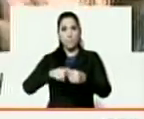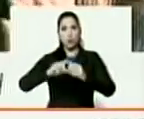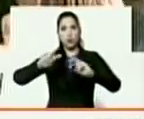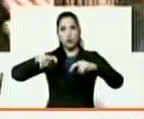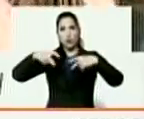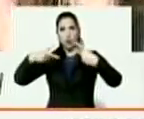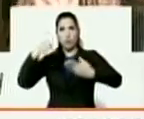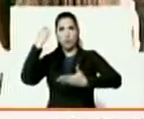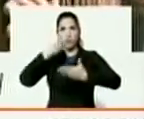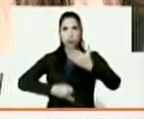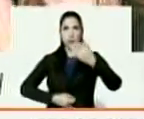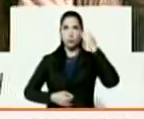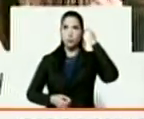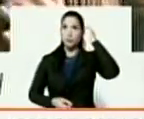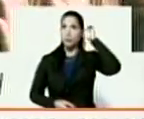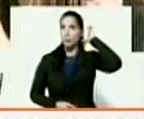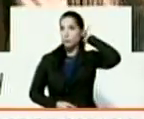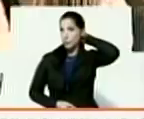carnetizados